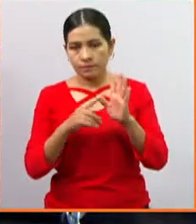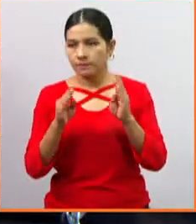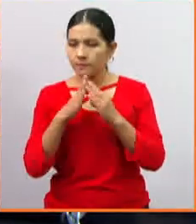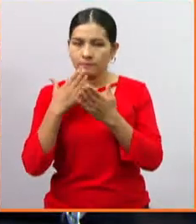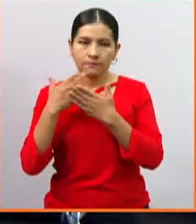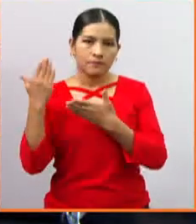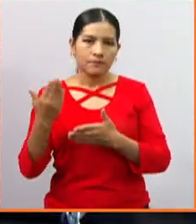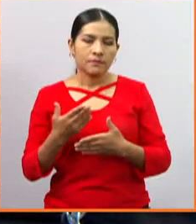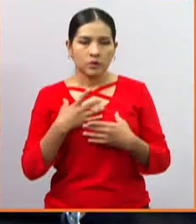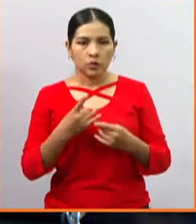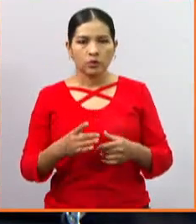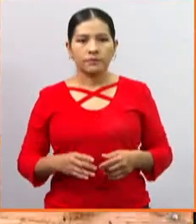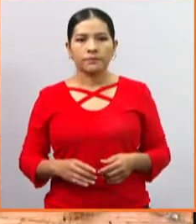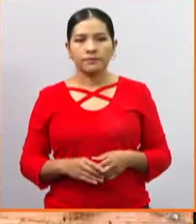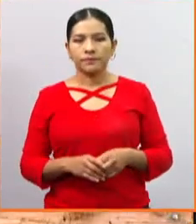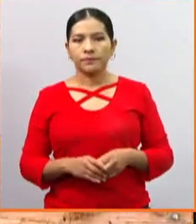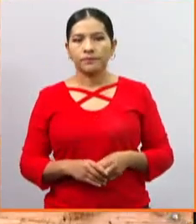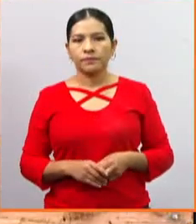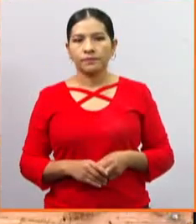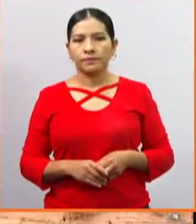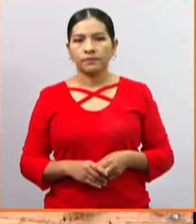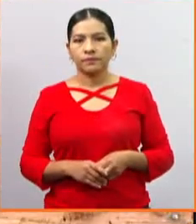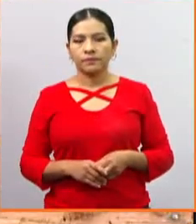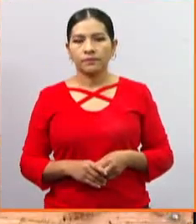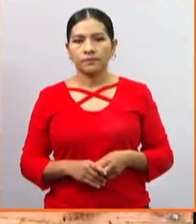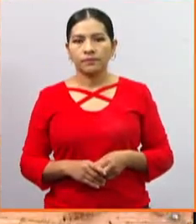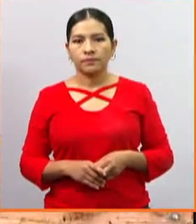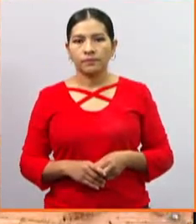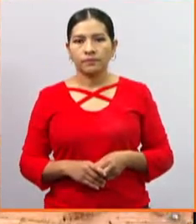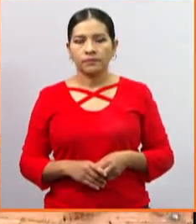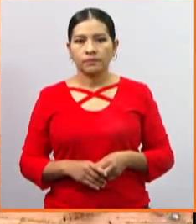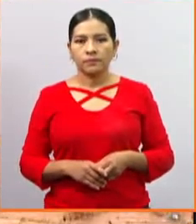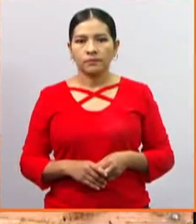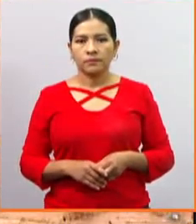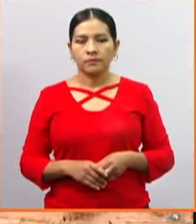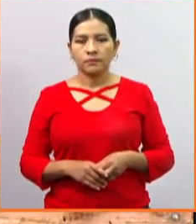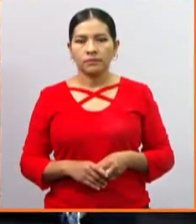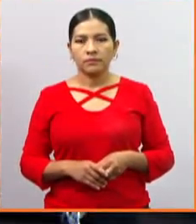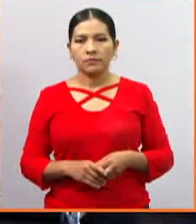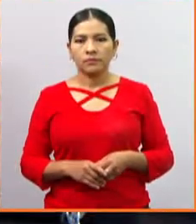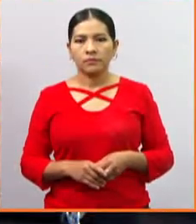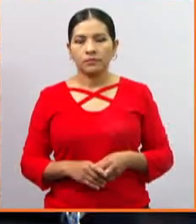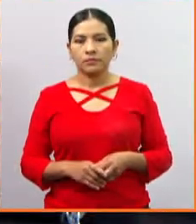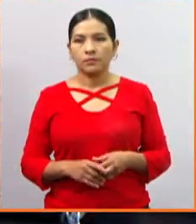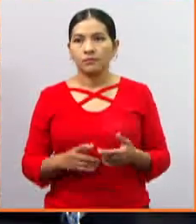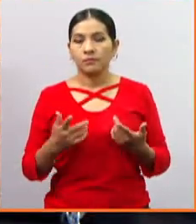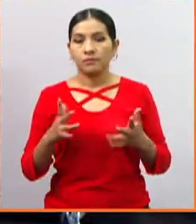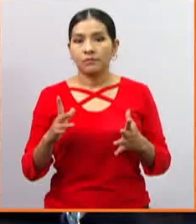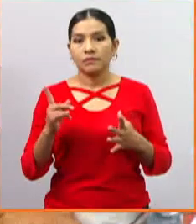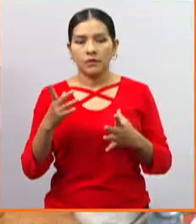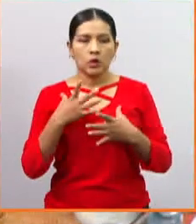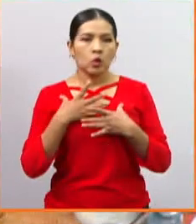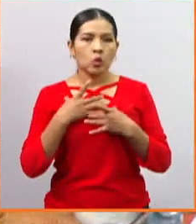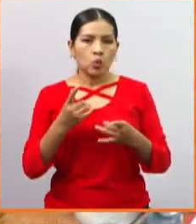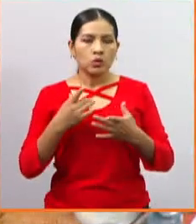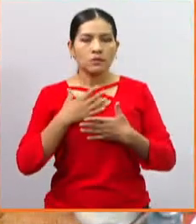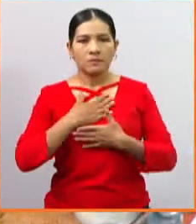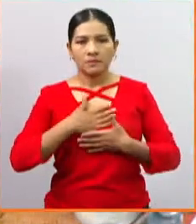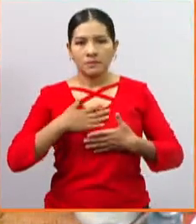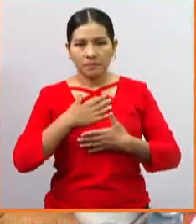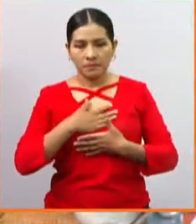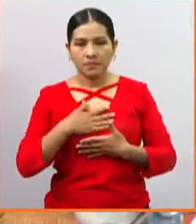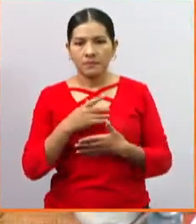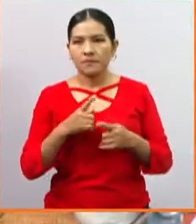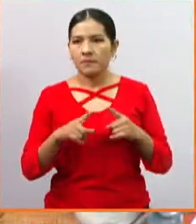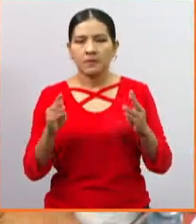Culturas BTV, qué gusto. Mil gracias, Daniel, es un placer enorme estar aquí con ustedes hoy. Para mí es un placer tenerte aquí, imagínate, por favor,